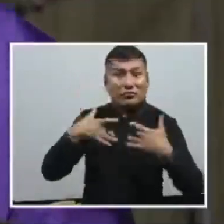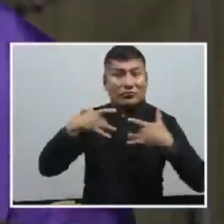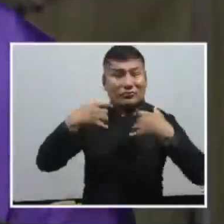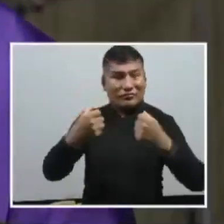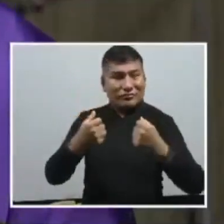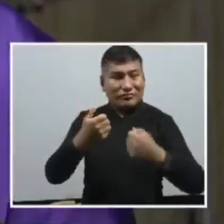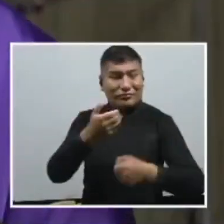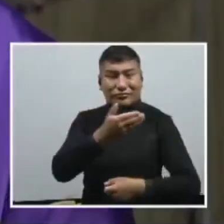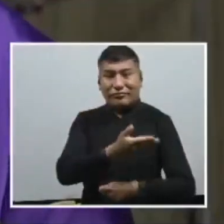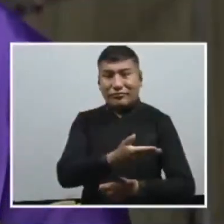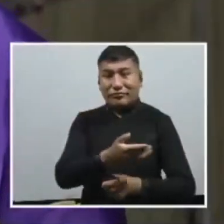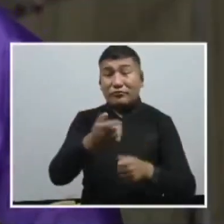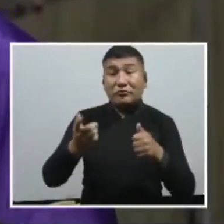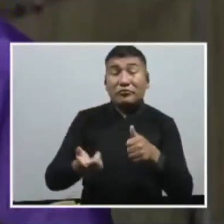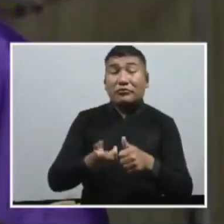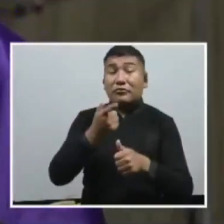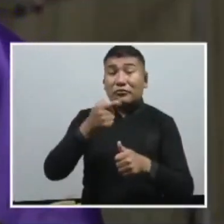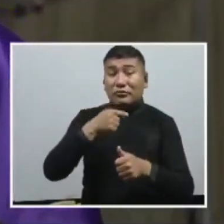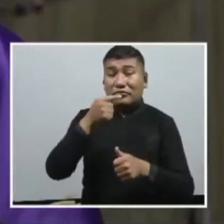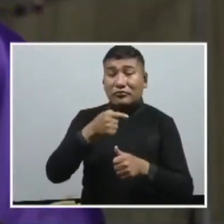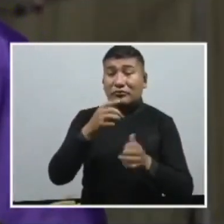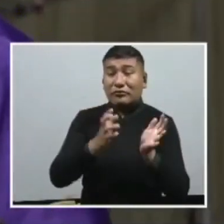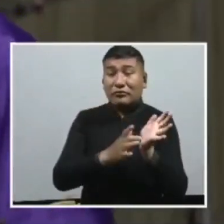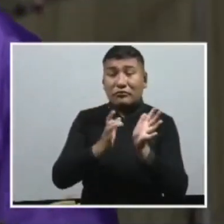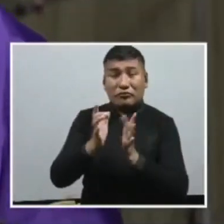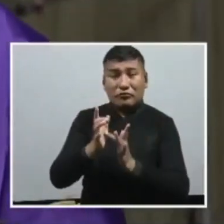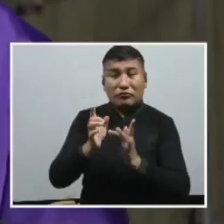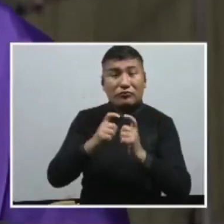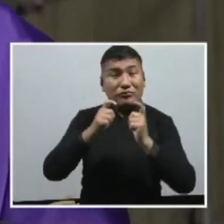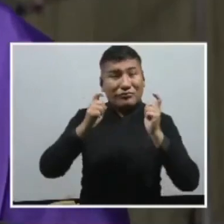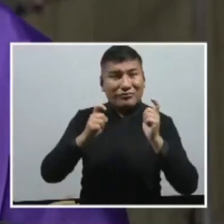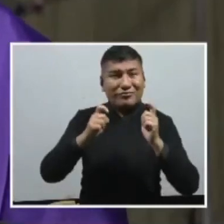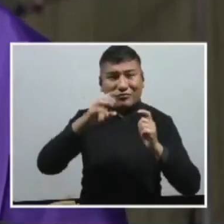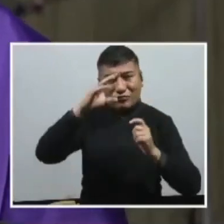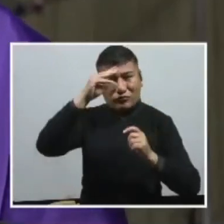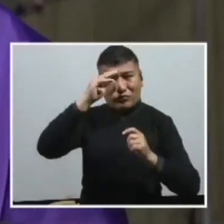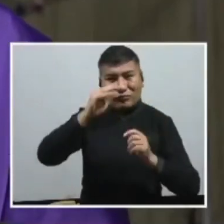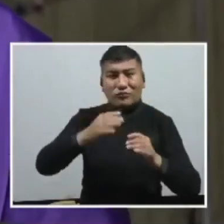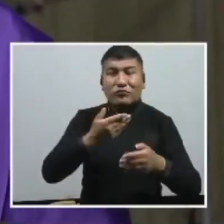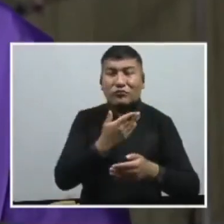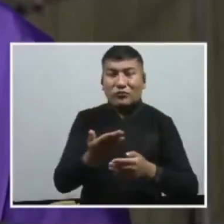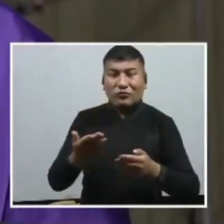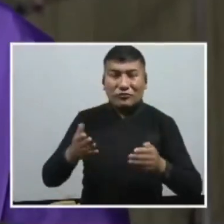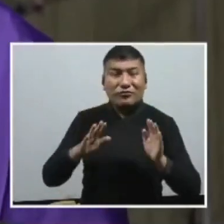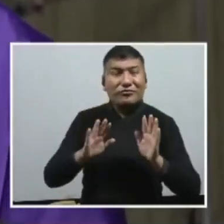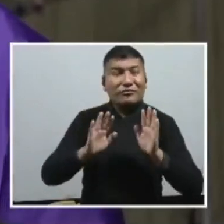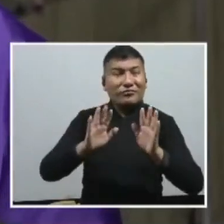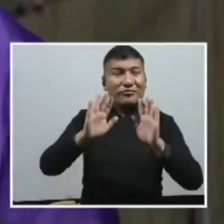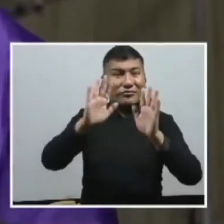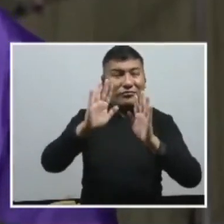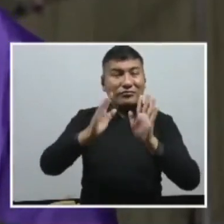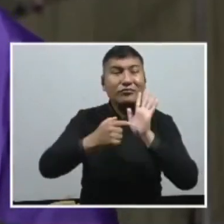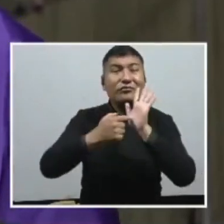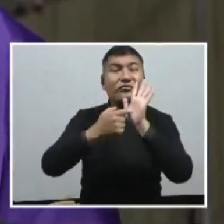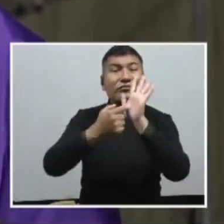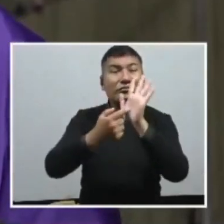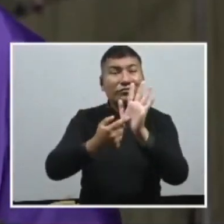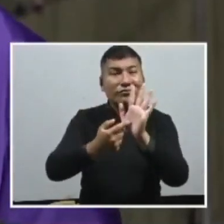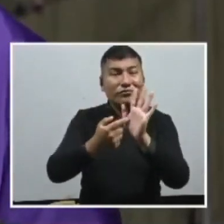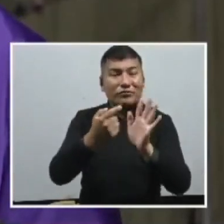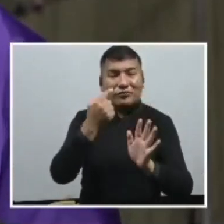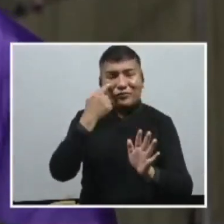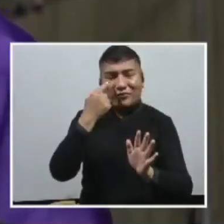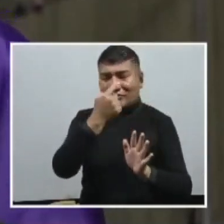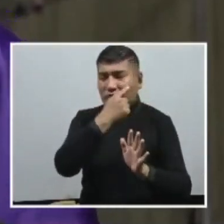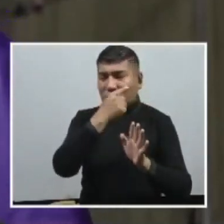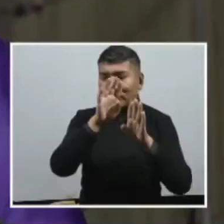Primero dice que Jesús es un gran hombre porque hace cosas extraordinarias, como devolverle la vista.